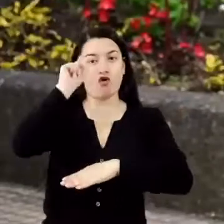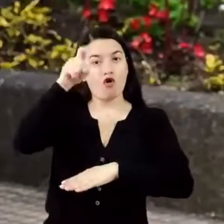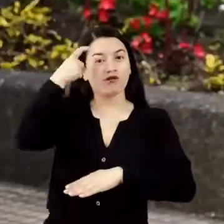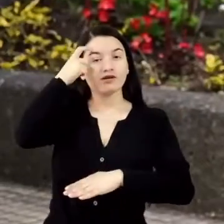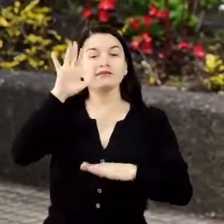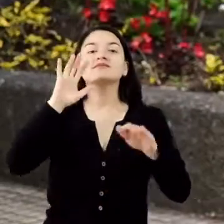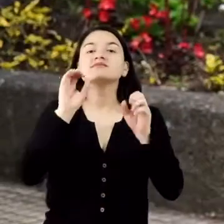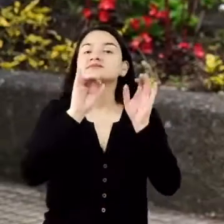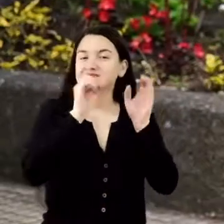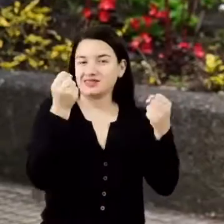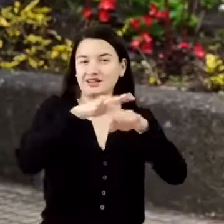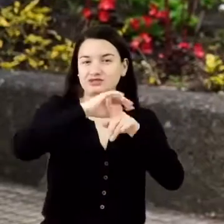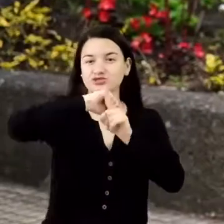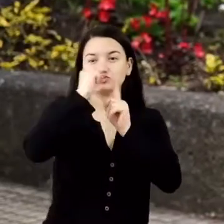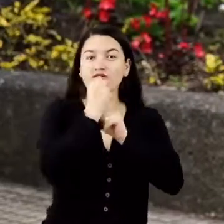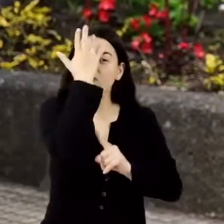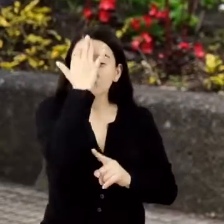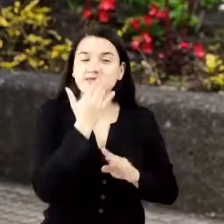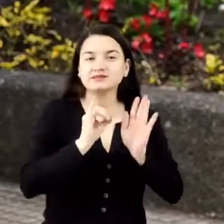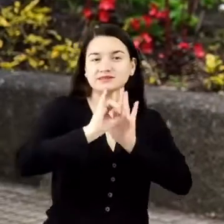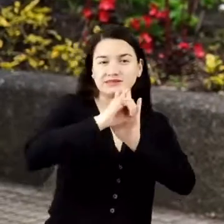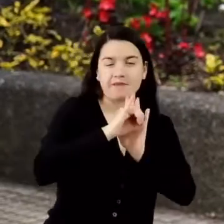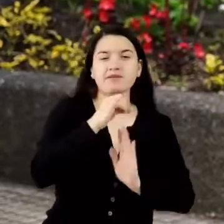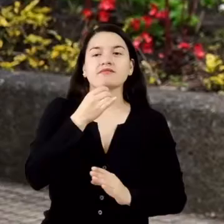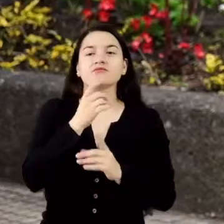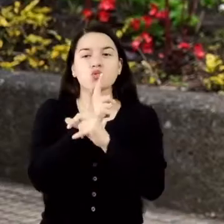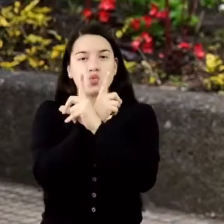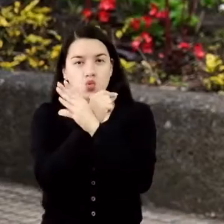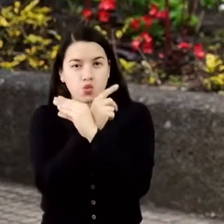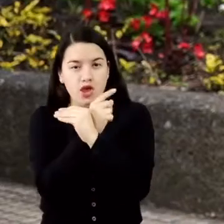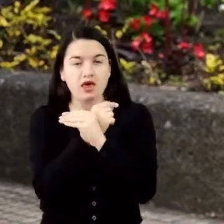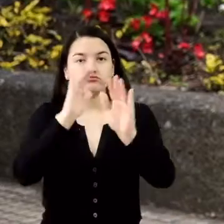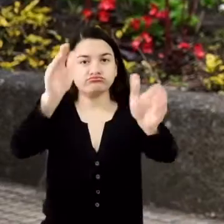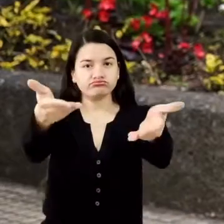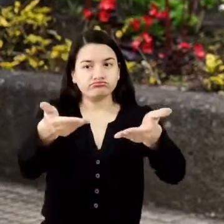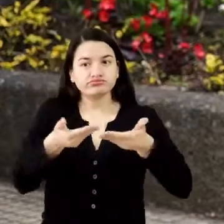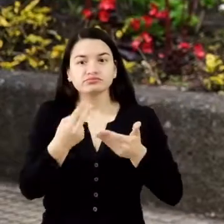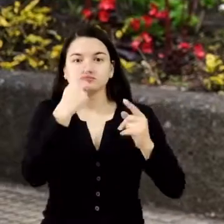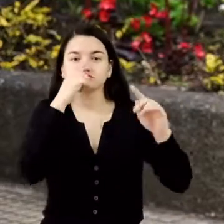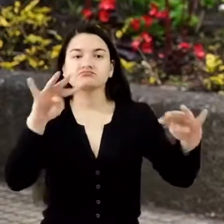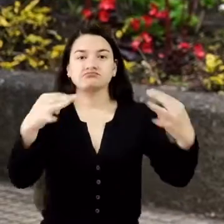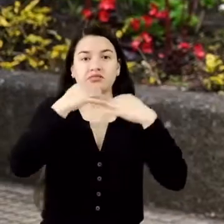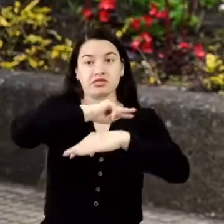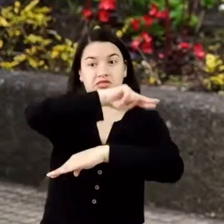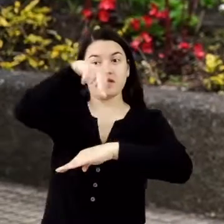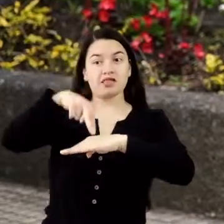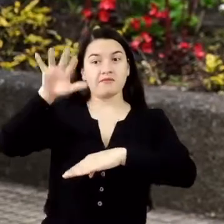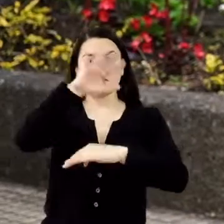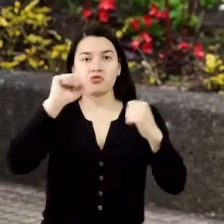Y me despido invitando a toda la comunidad nariñense a que nos siga a través de nuestras plataformas